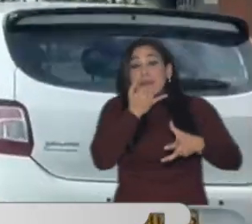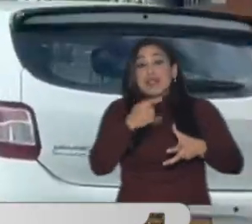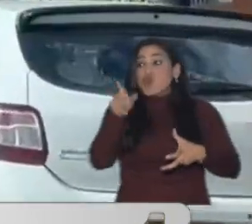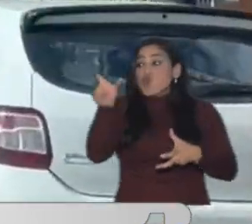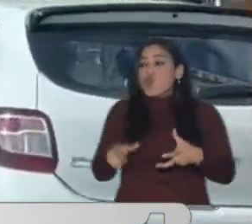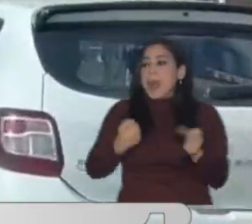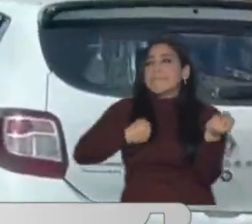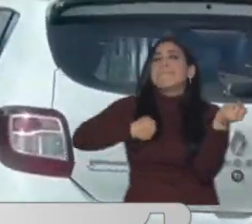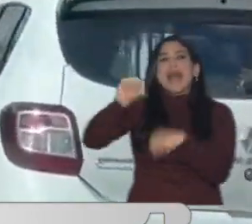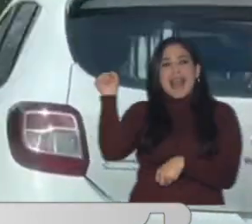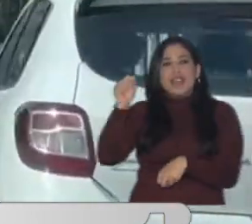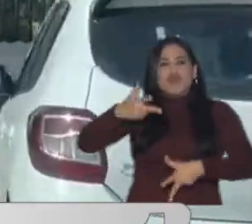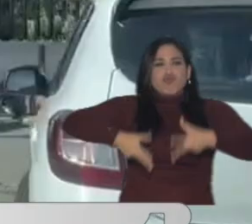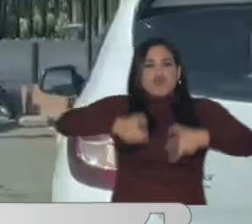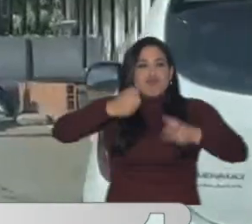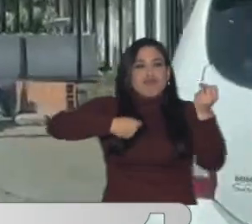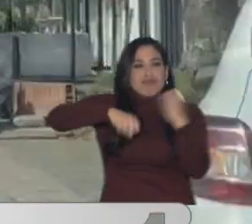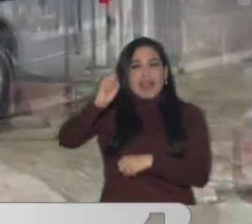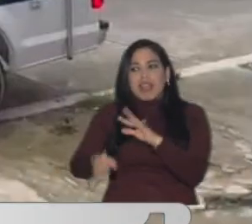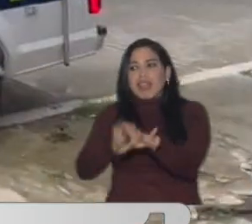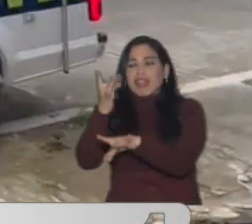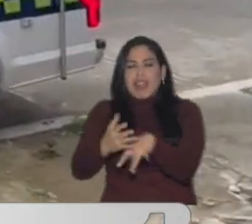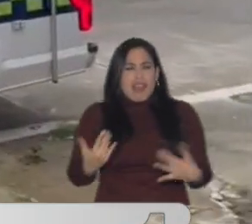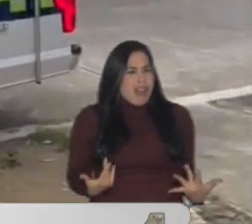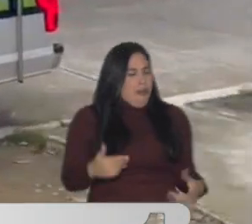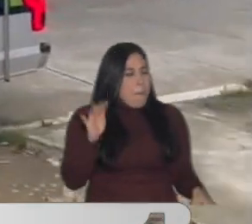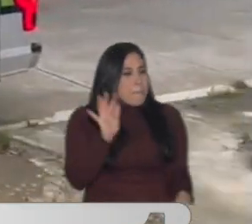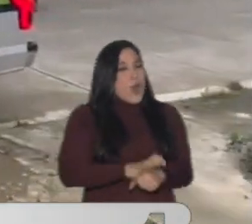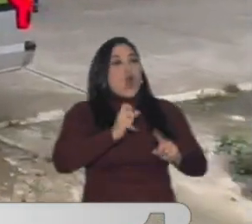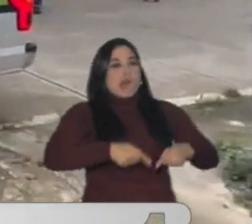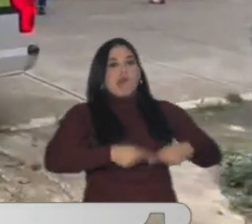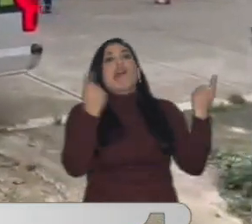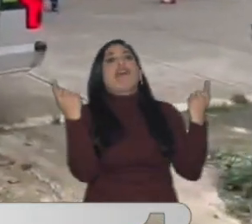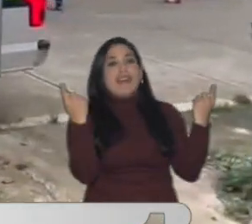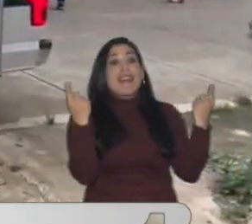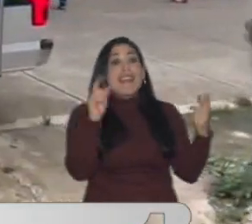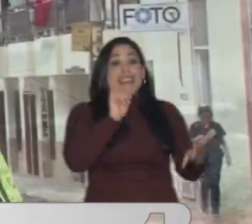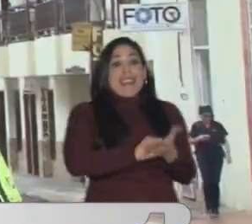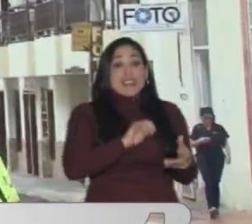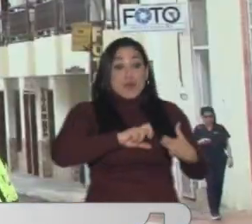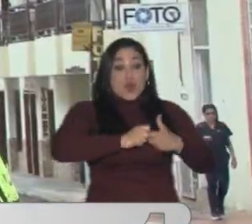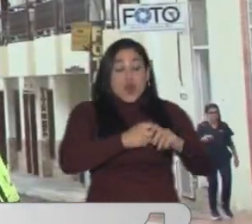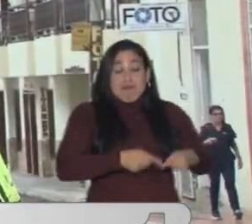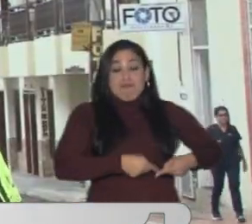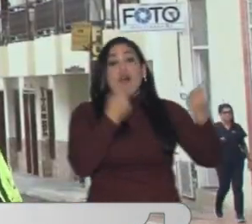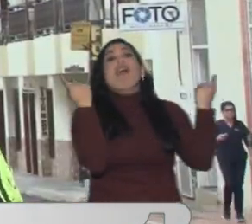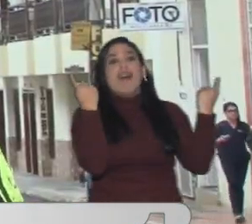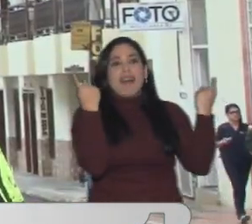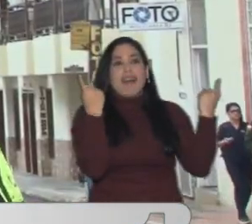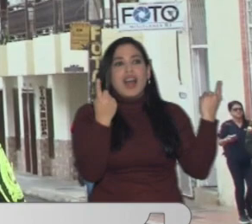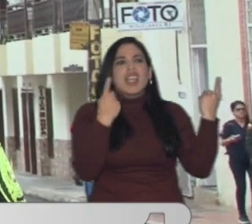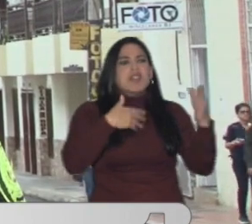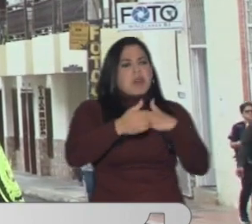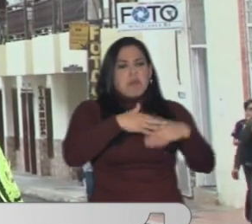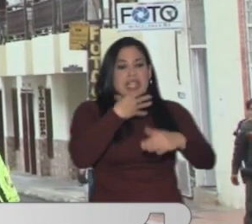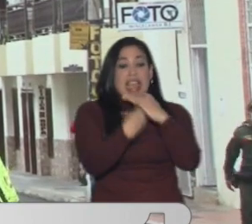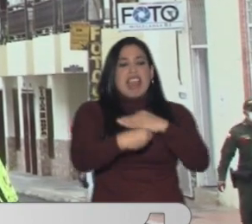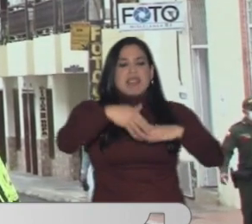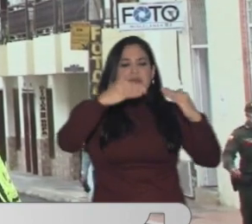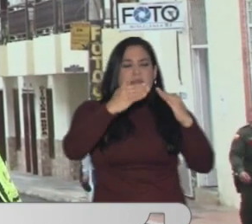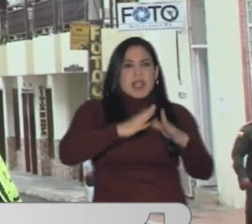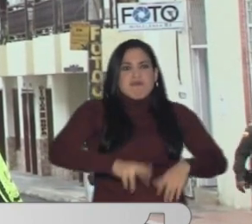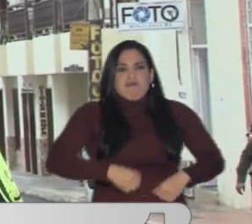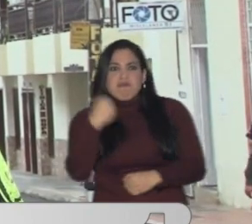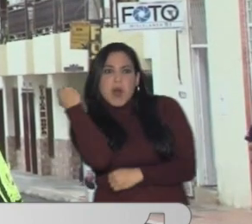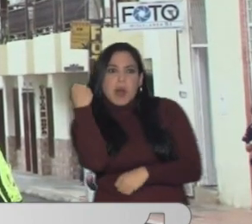porque uno le gana en el videojuego al otro, se genera una discordia. Este problema sale en la vía pública, pero salen